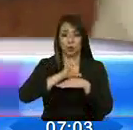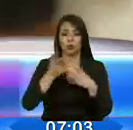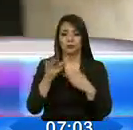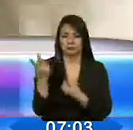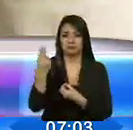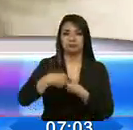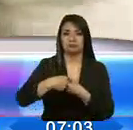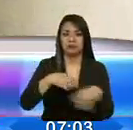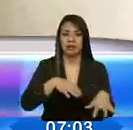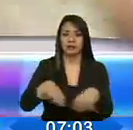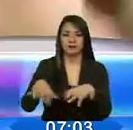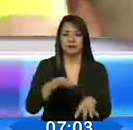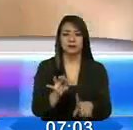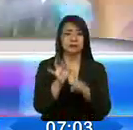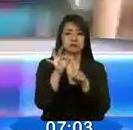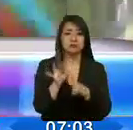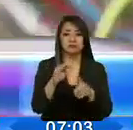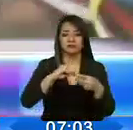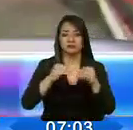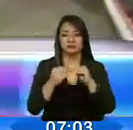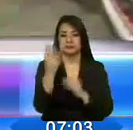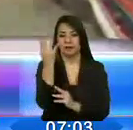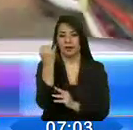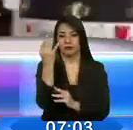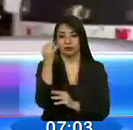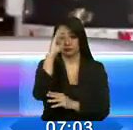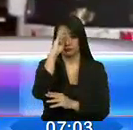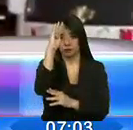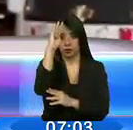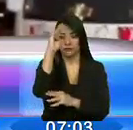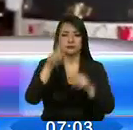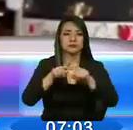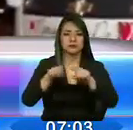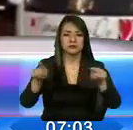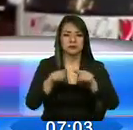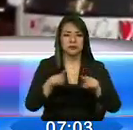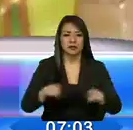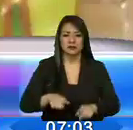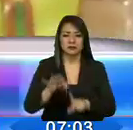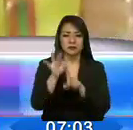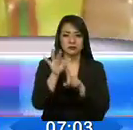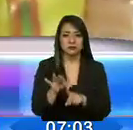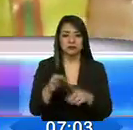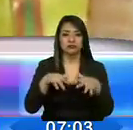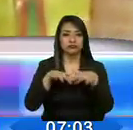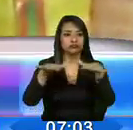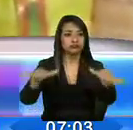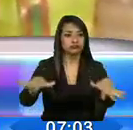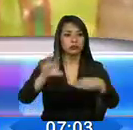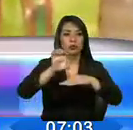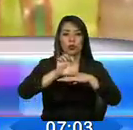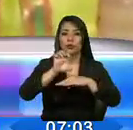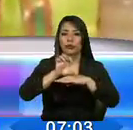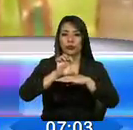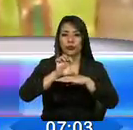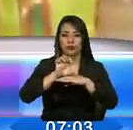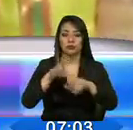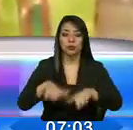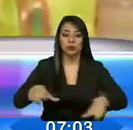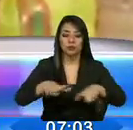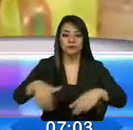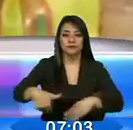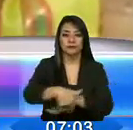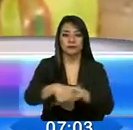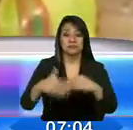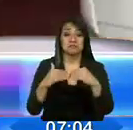operativo Temple Mega Impacto 14. Agentes policiales de las diferentes unidades trabajaron a nivel nacional, especialmente en zona de frontera